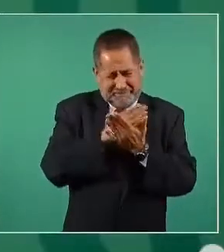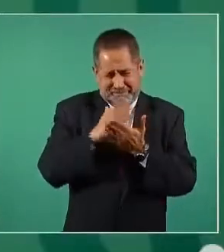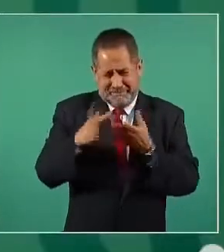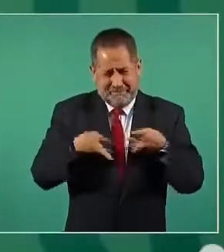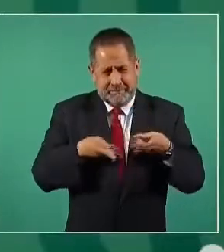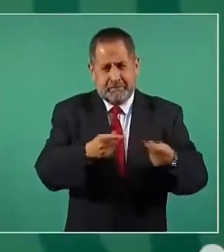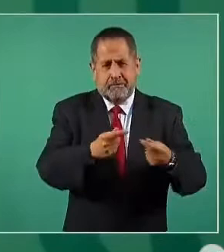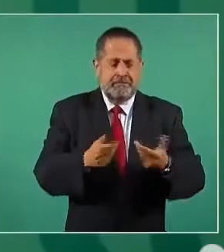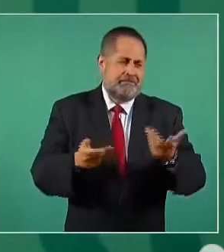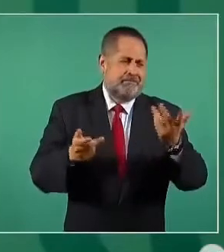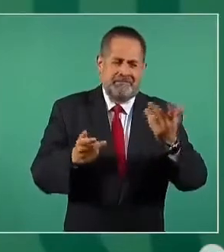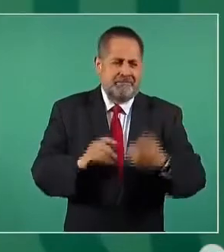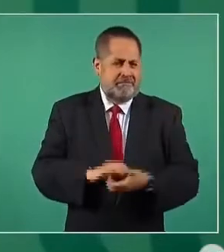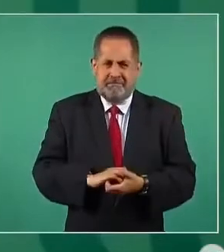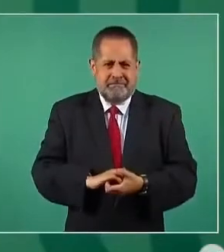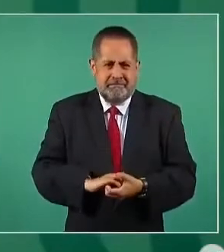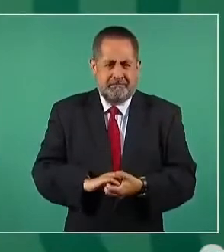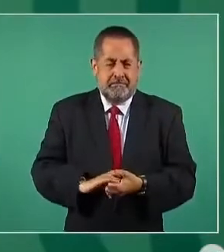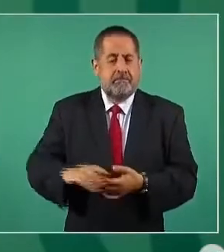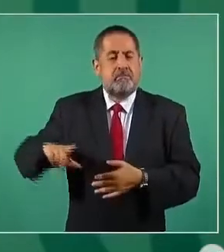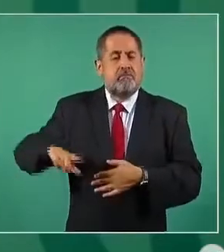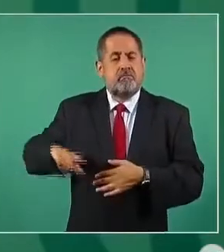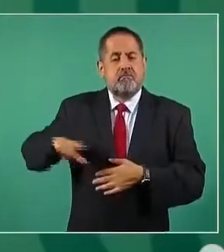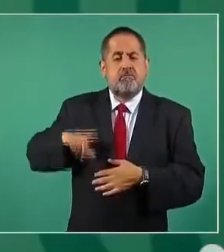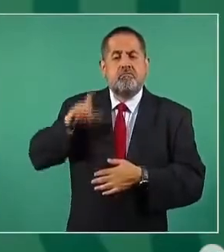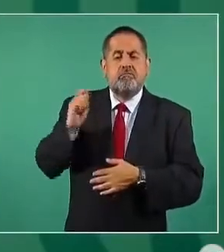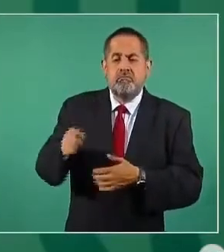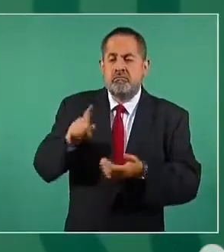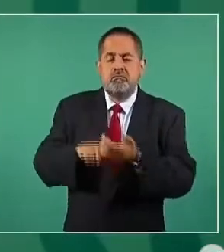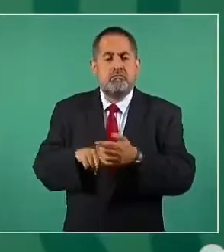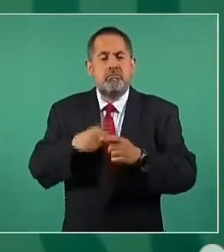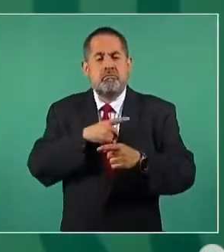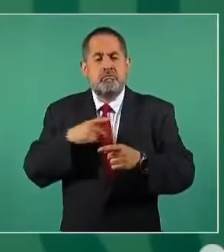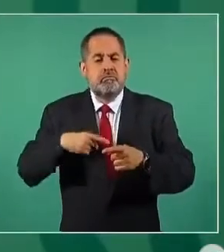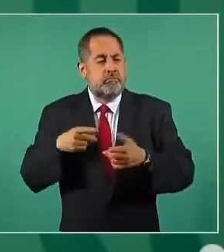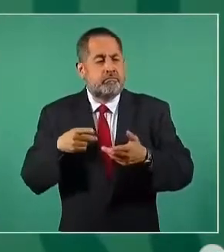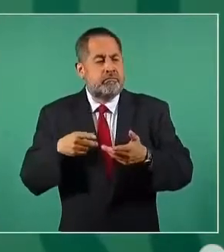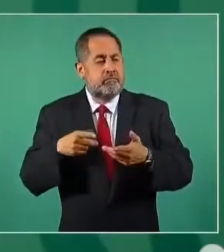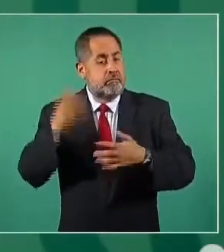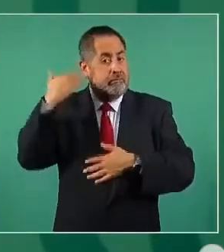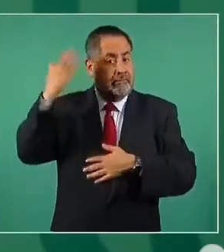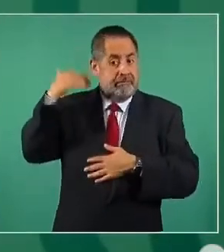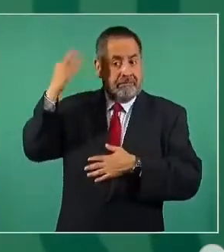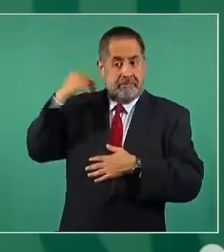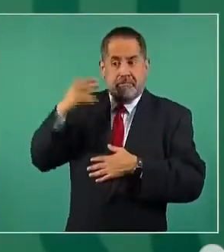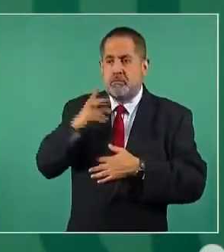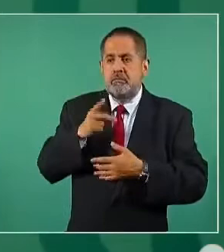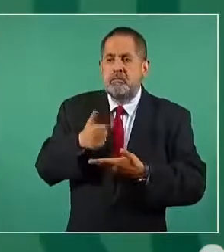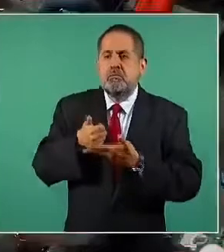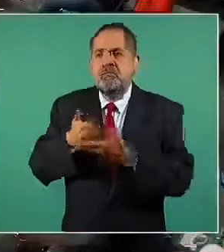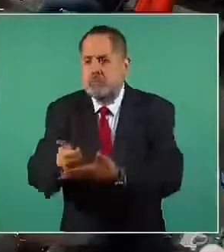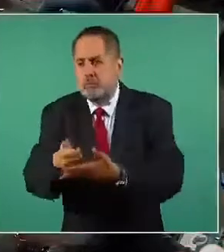porque la función del gobierno no era ayudar al pueblo,